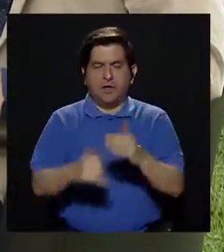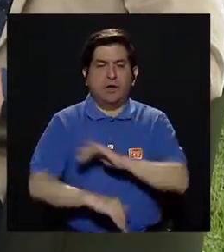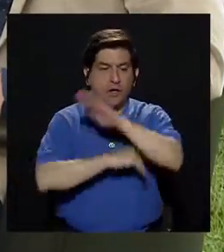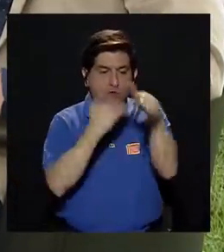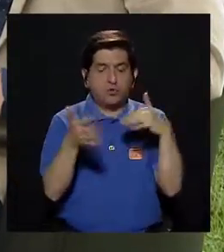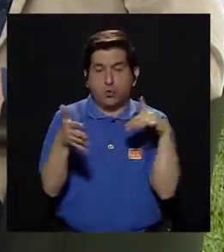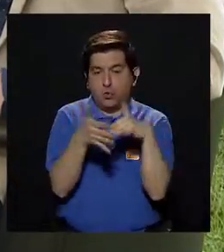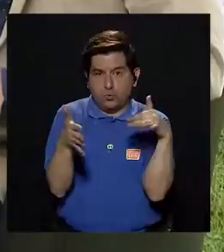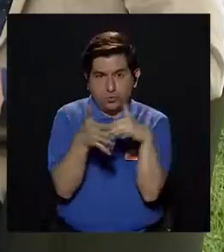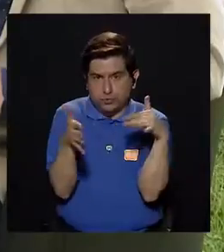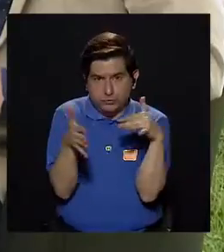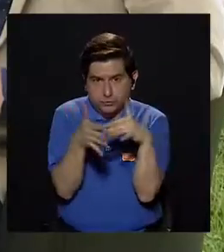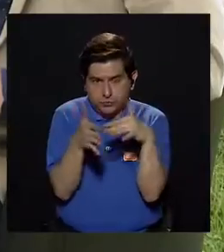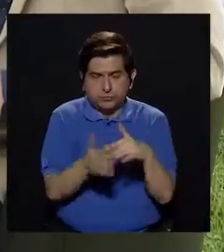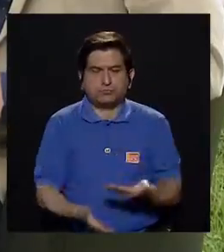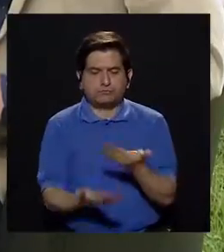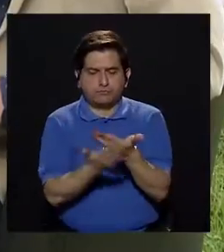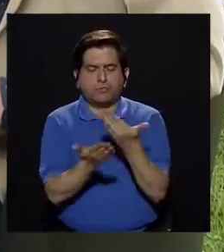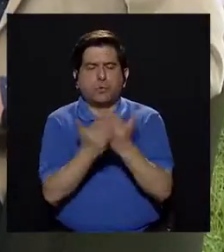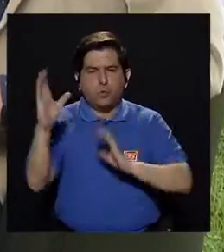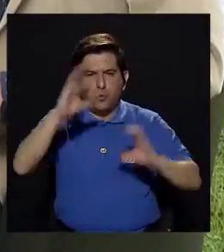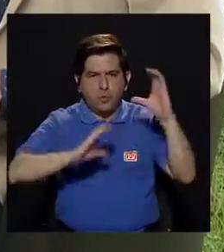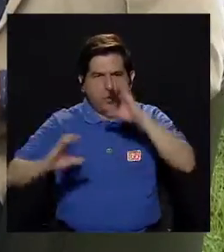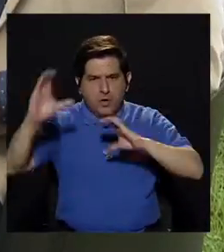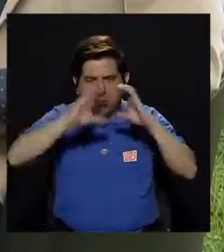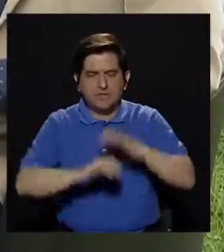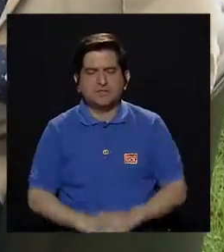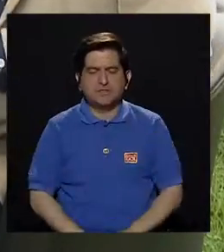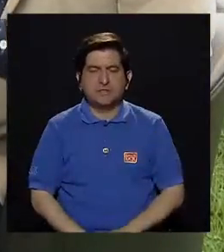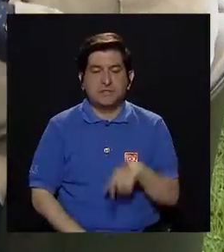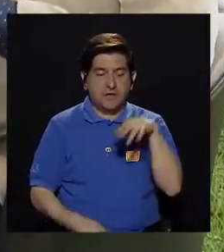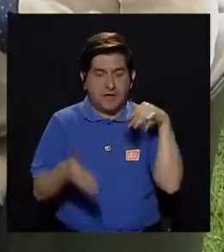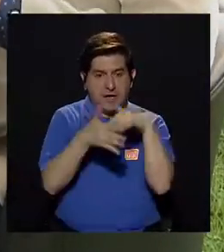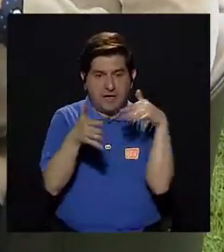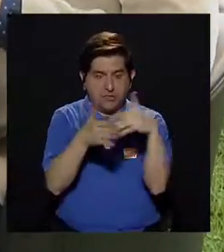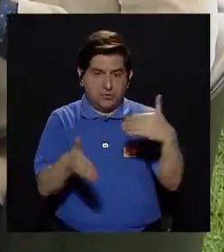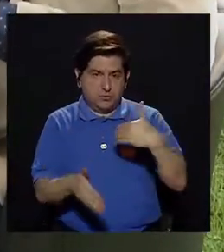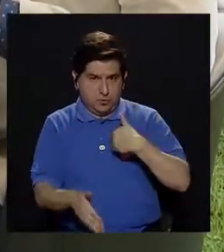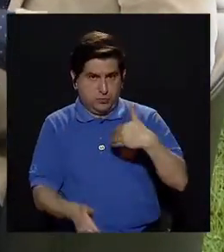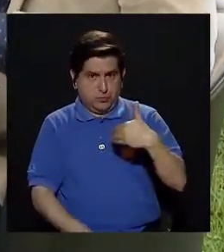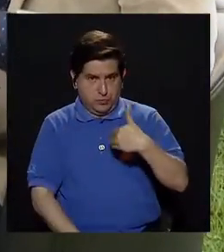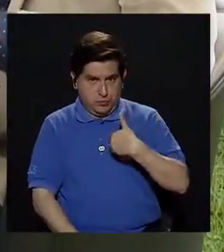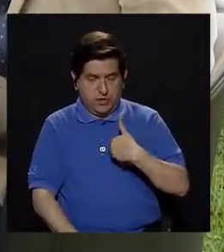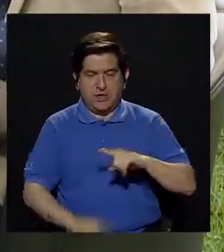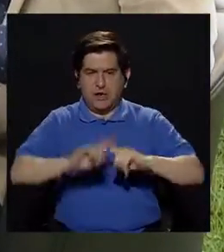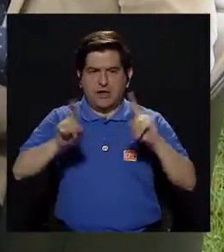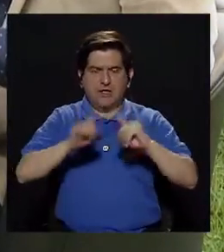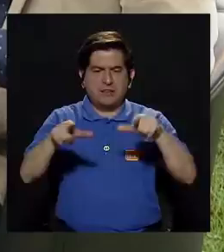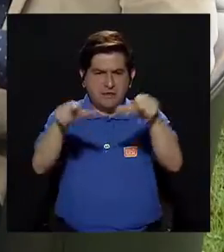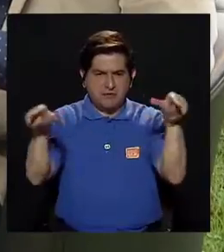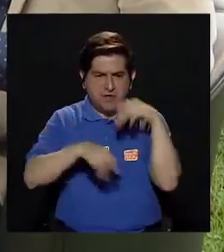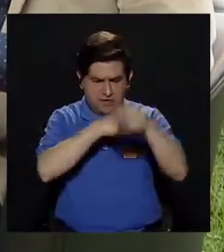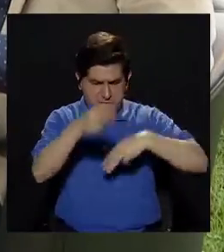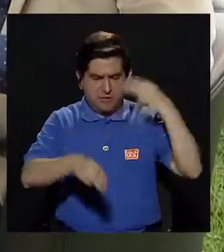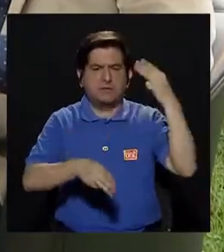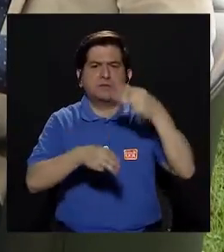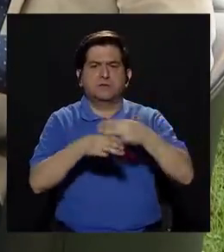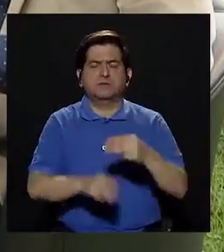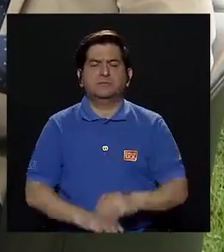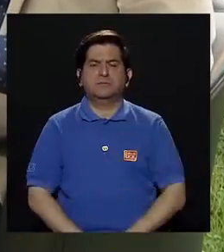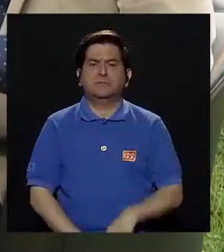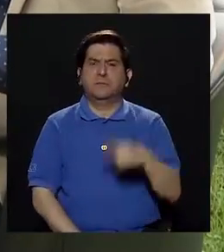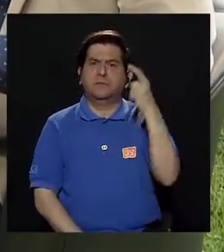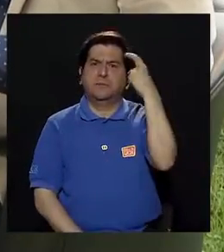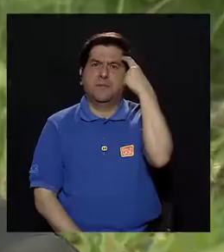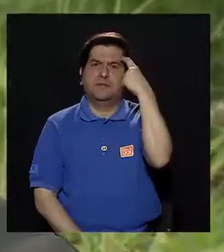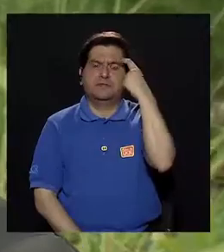de todos los estudios y la evidencia científica que se ha generado con los estudios que ha habido en diversas partes del mundo, ¿verdad?